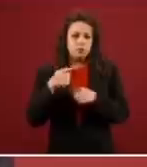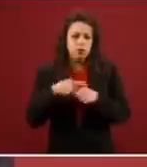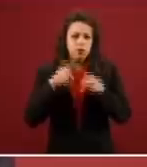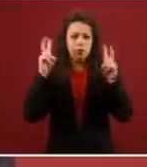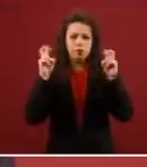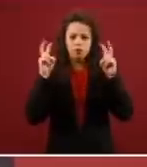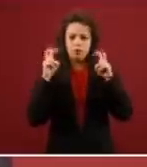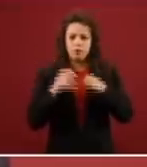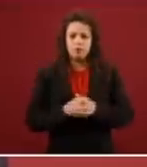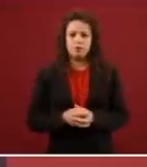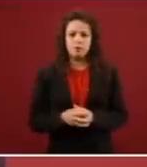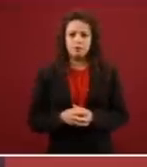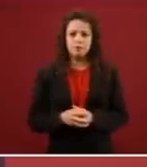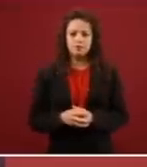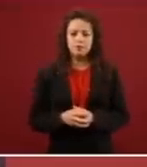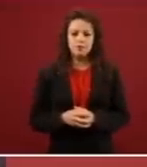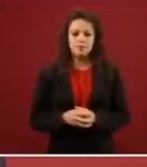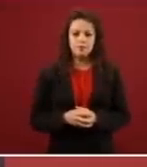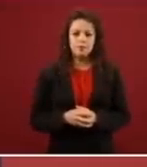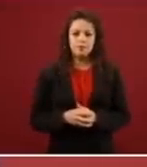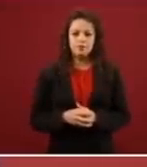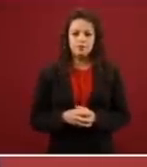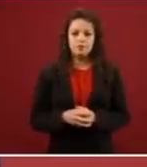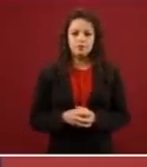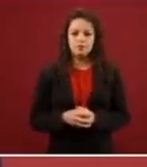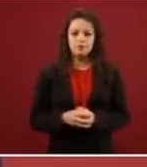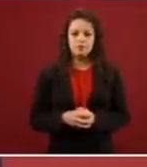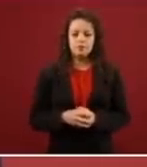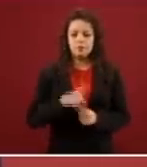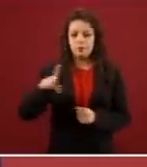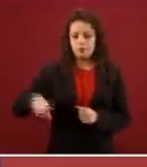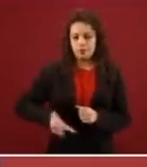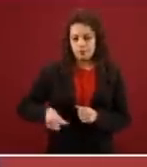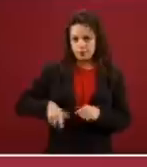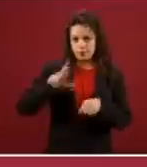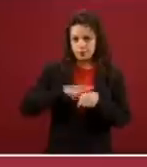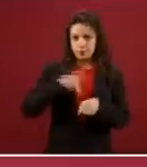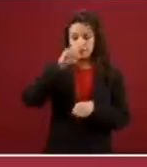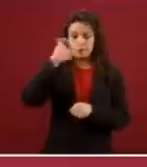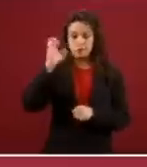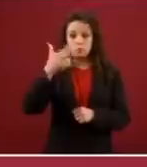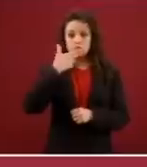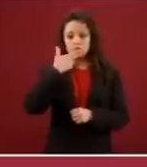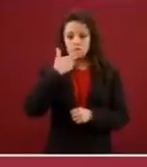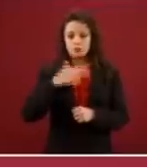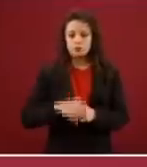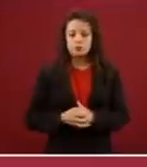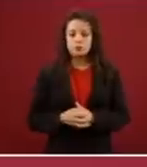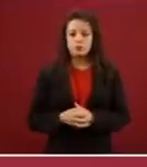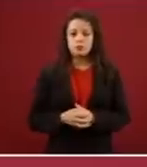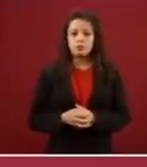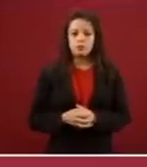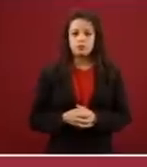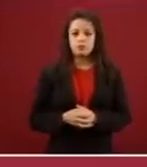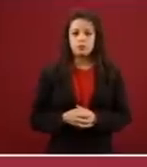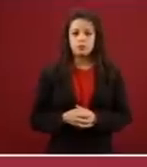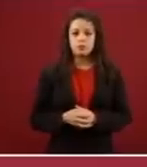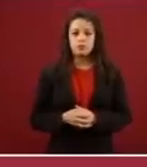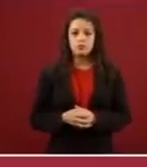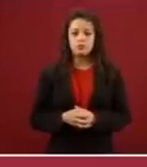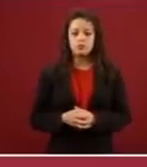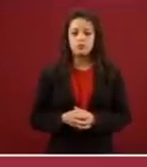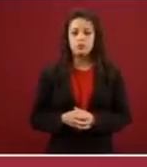el tema de el que estaba de gobernador en Chihuahua, sí, porque